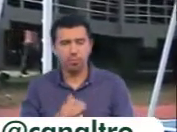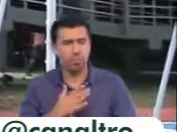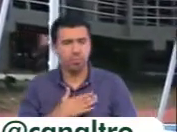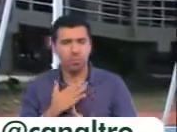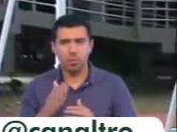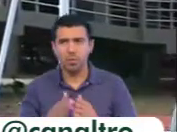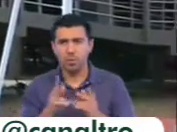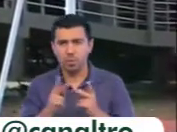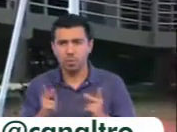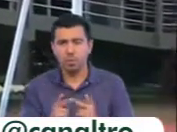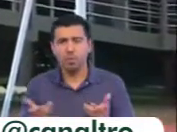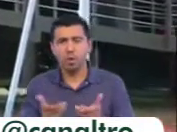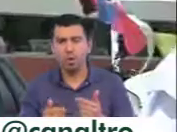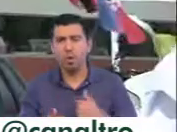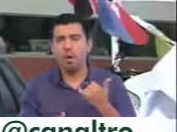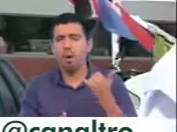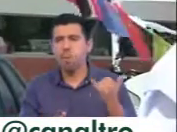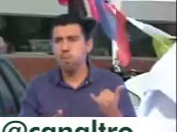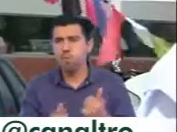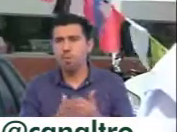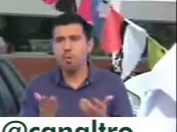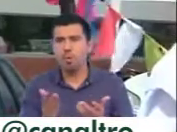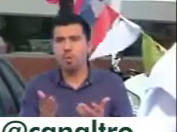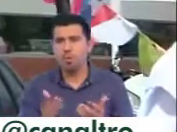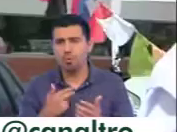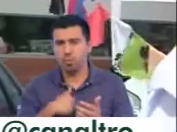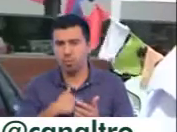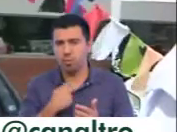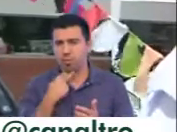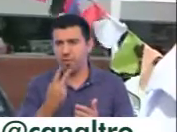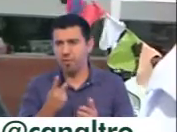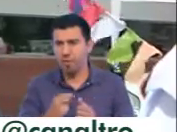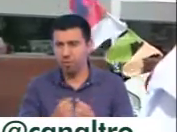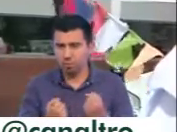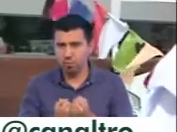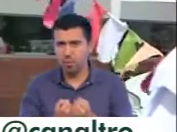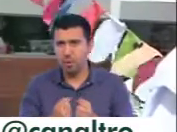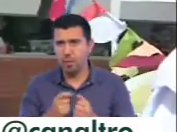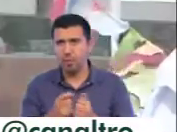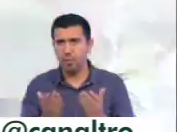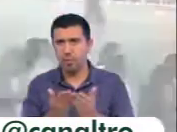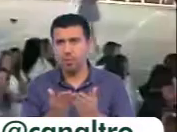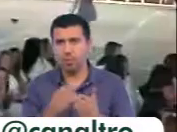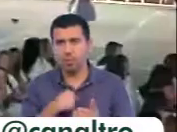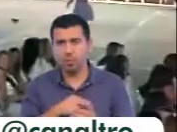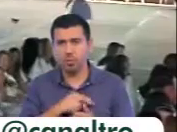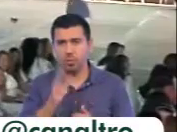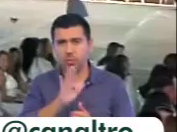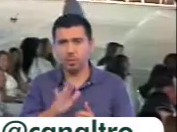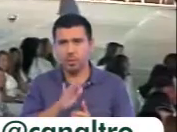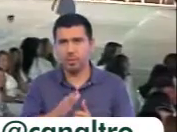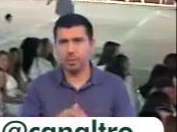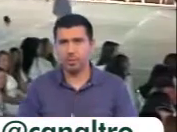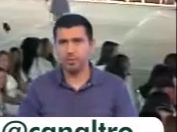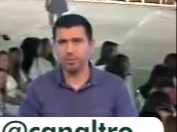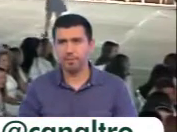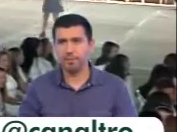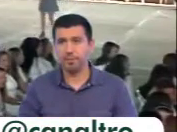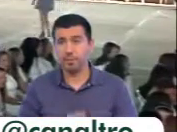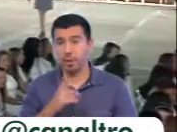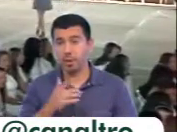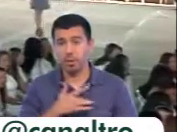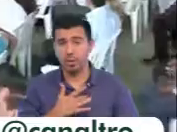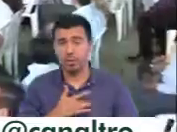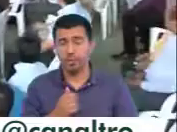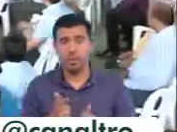y si no así sea con nuestra voz y con nuestro aliento para fortalecer la educación de nuestro apartamento hoy me siento realizado